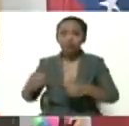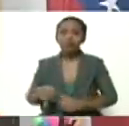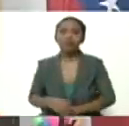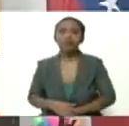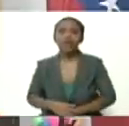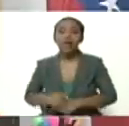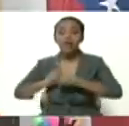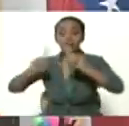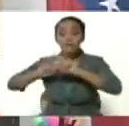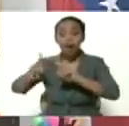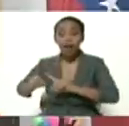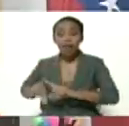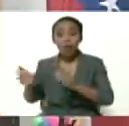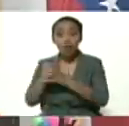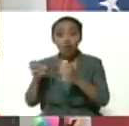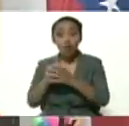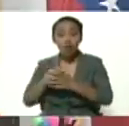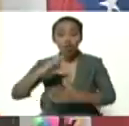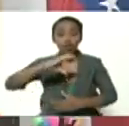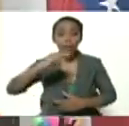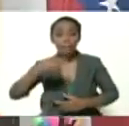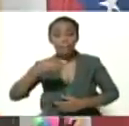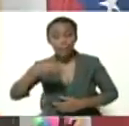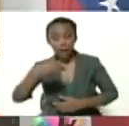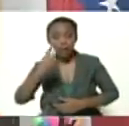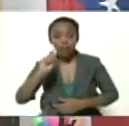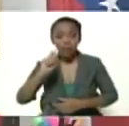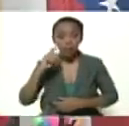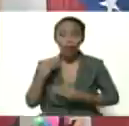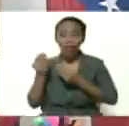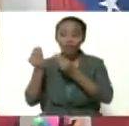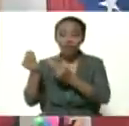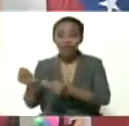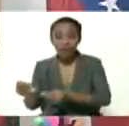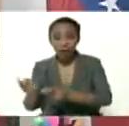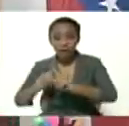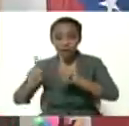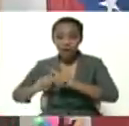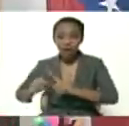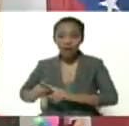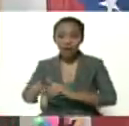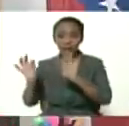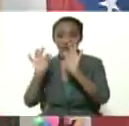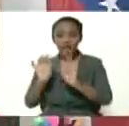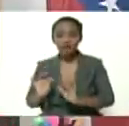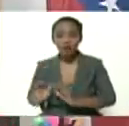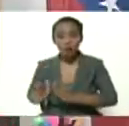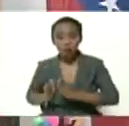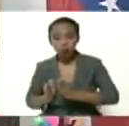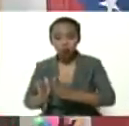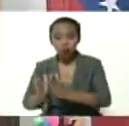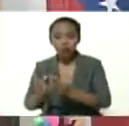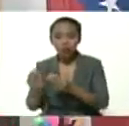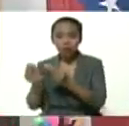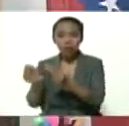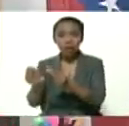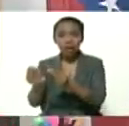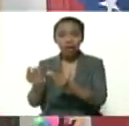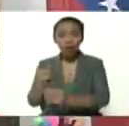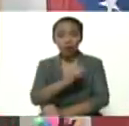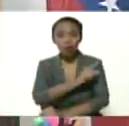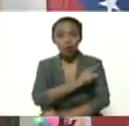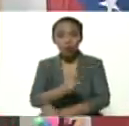con los distintos sectores, con los CPT, para garantizar, por distintas vías, garantizar que se